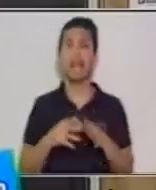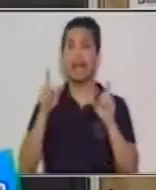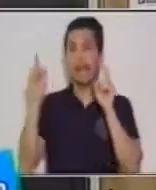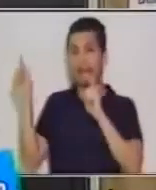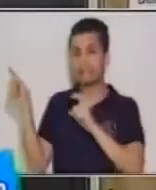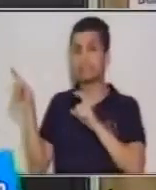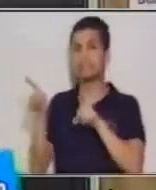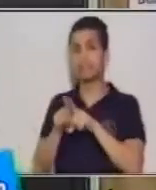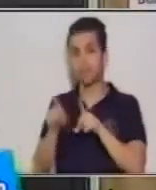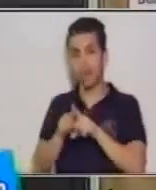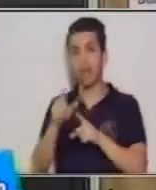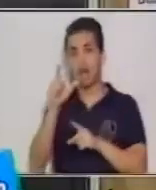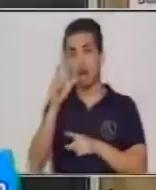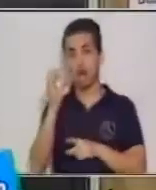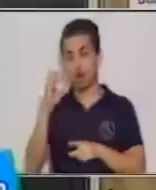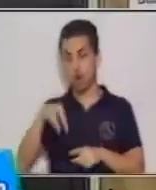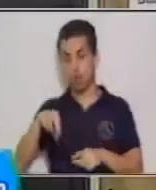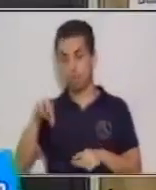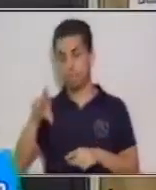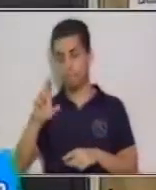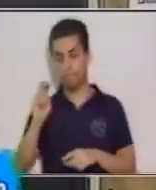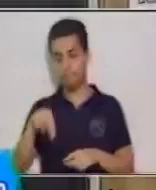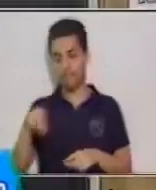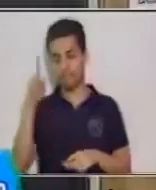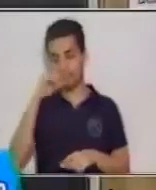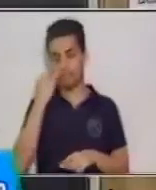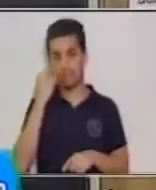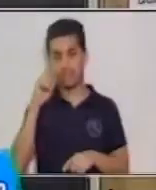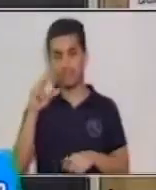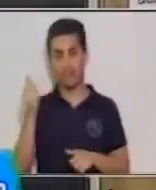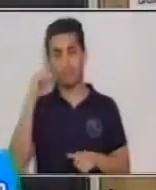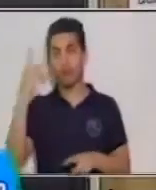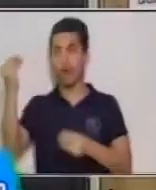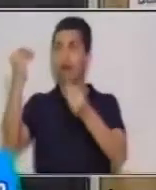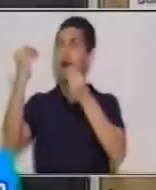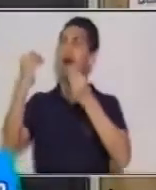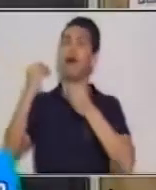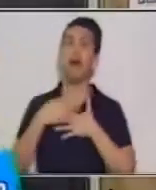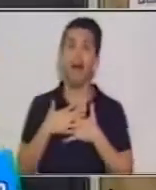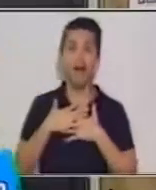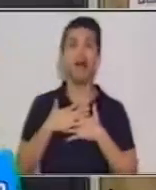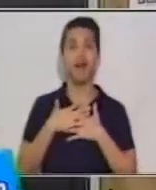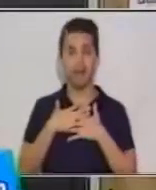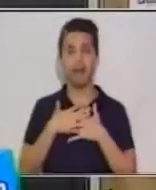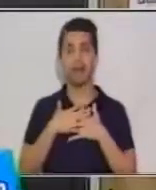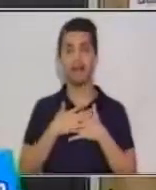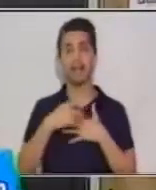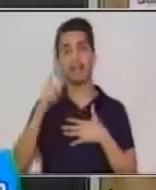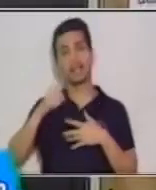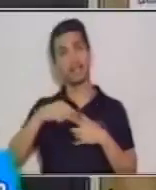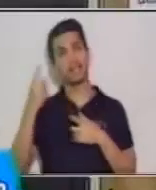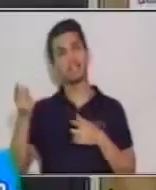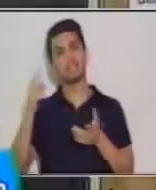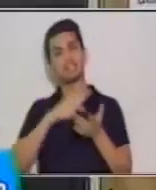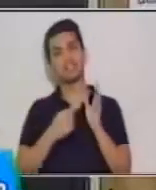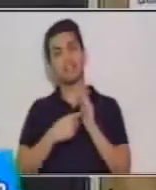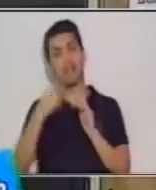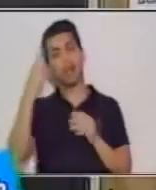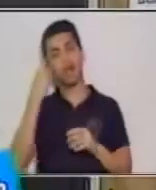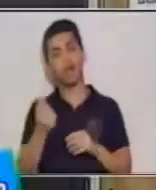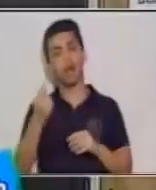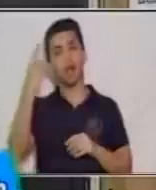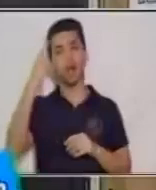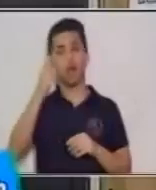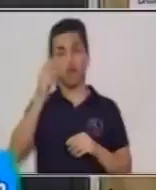de lectura nos deja una enseñanza y nos deja una comprensión, porque nos deja el mensaje de que